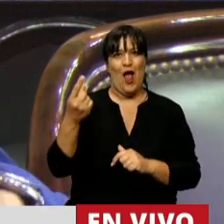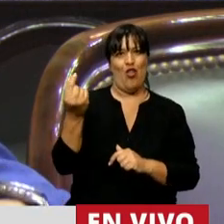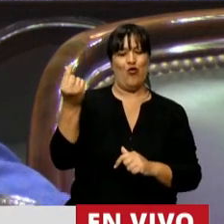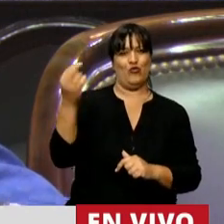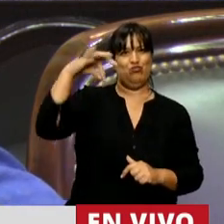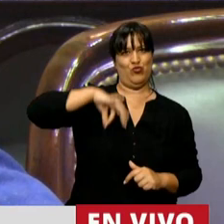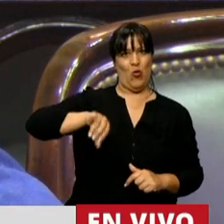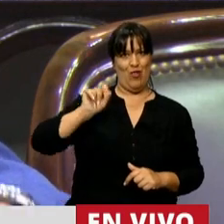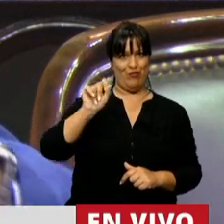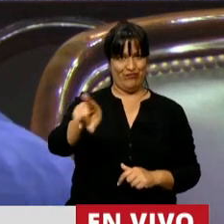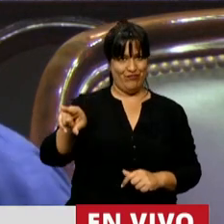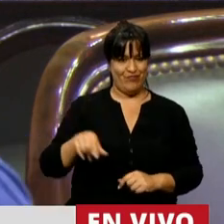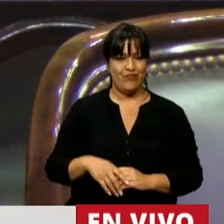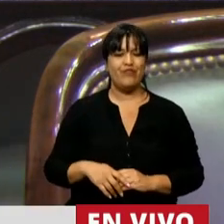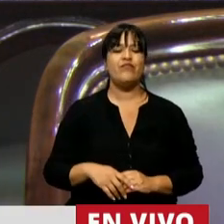La verdad es que escuché